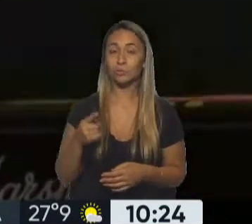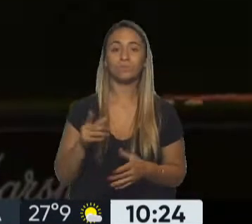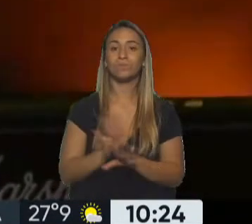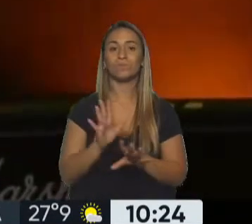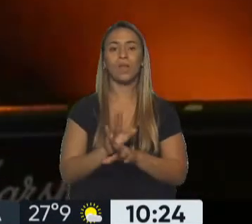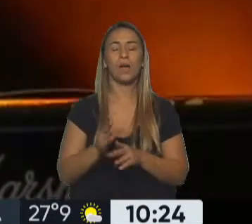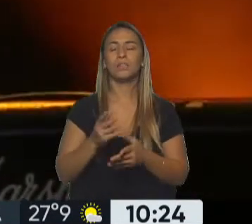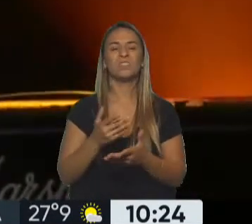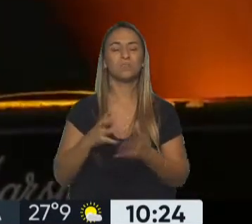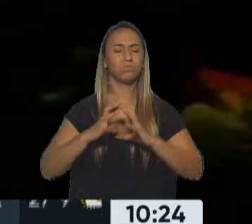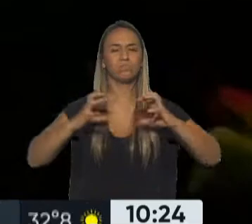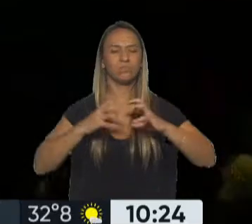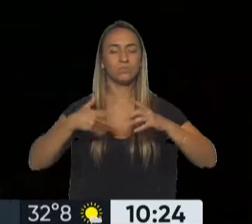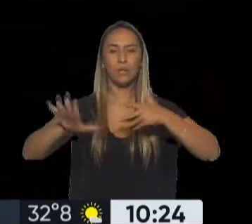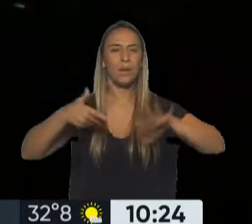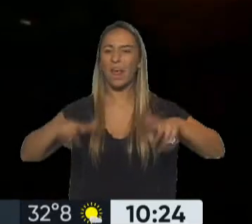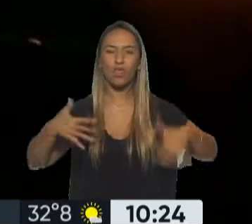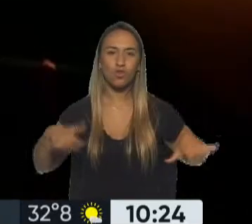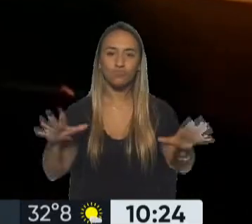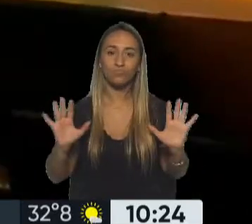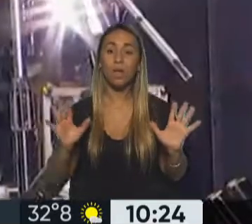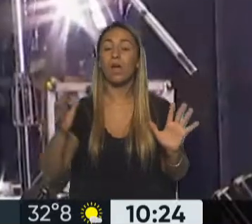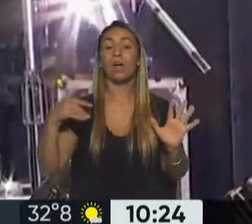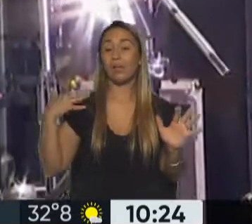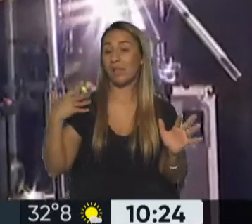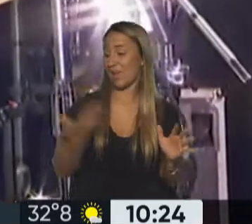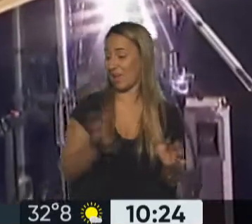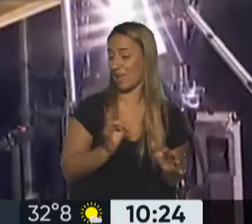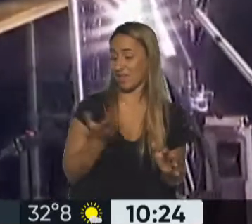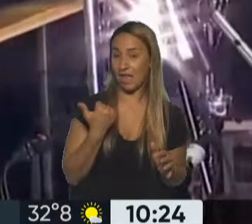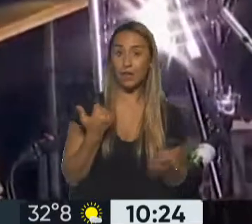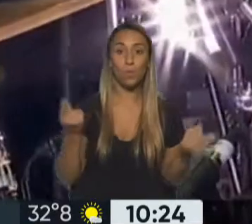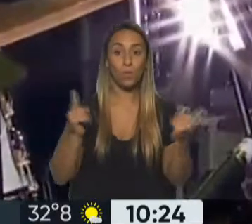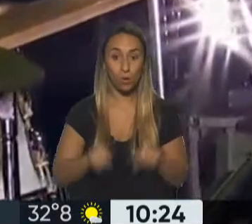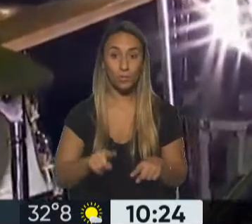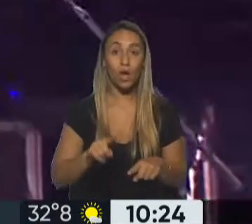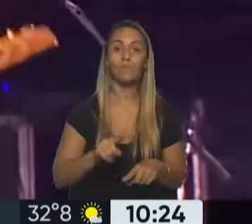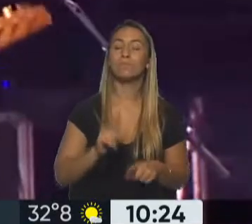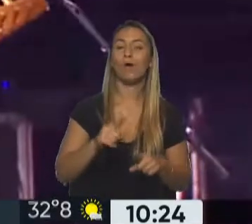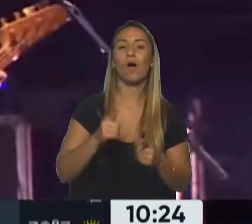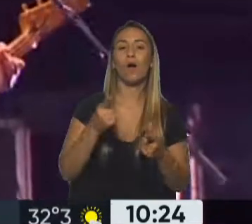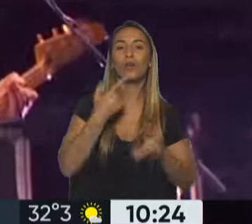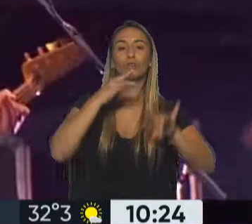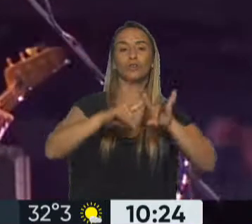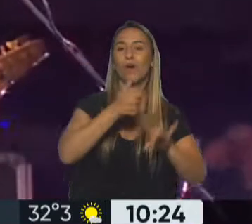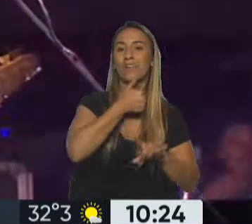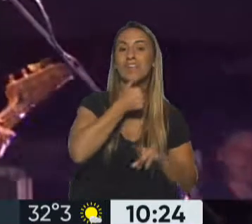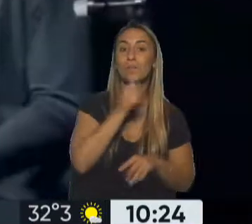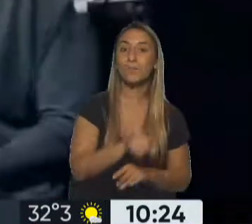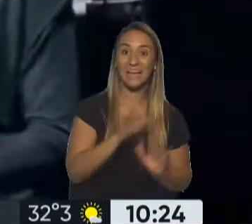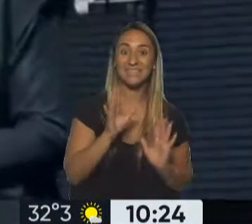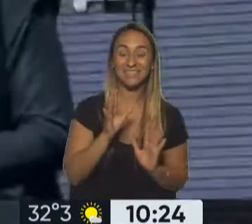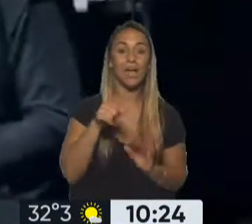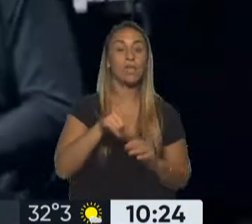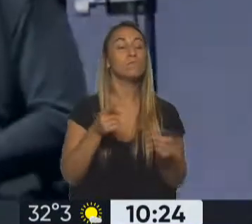separó, que después tuvo una vuelta en el comienzo de este año con una participación en el Quilmes Rock y ahí ocurrió la magia, el renacimiento.